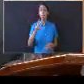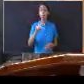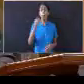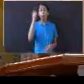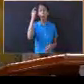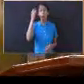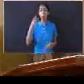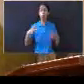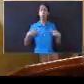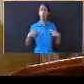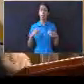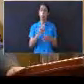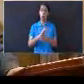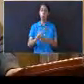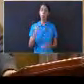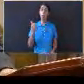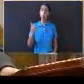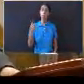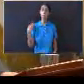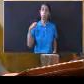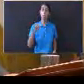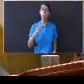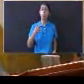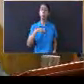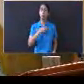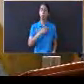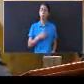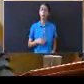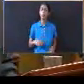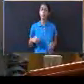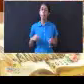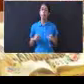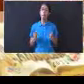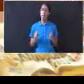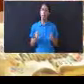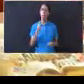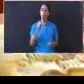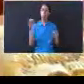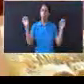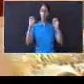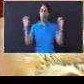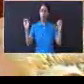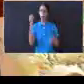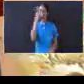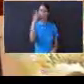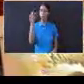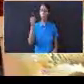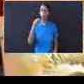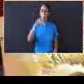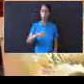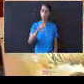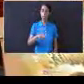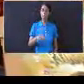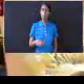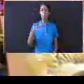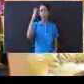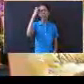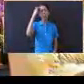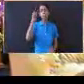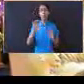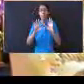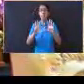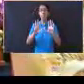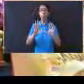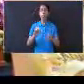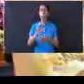Hermano amado, hagamos un ejercicio espiritual ahorita. Piense en 10 cosas buenas que Dios